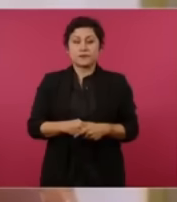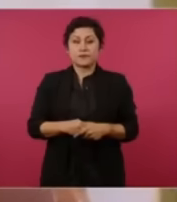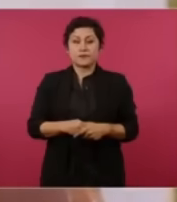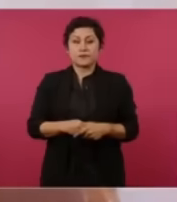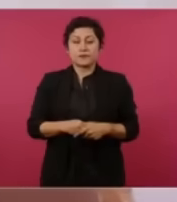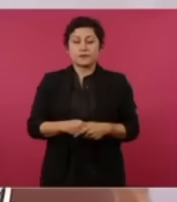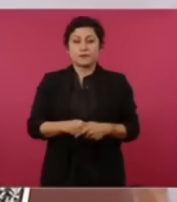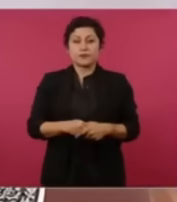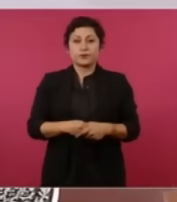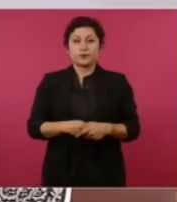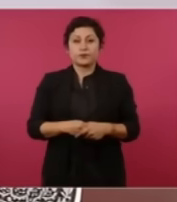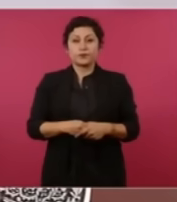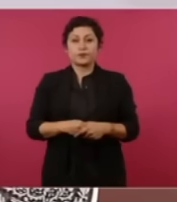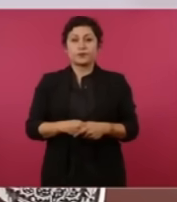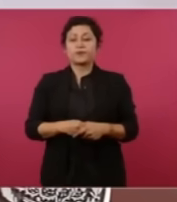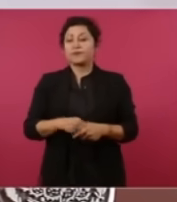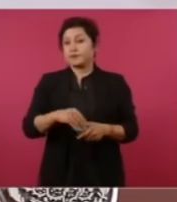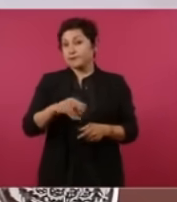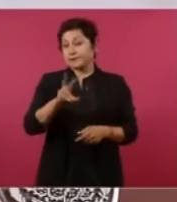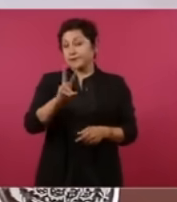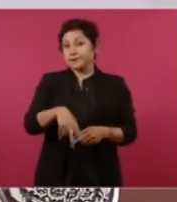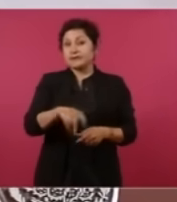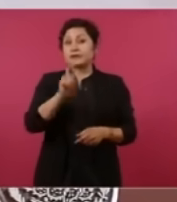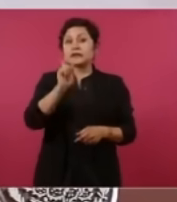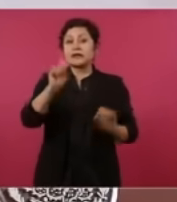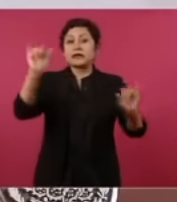esto fue una grabación de esas